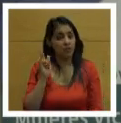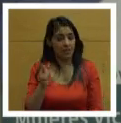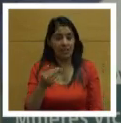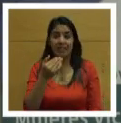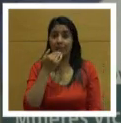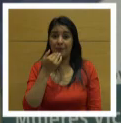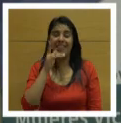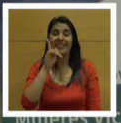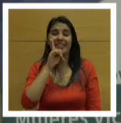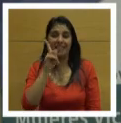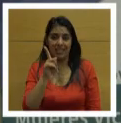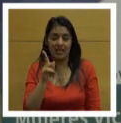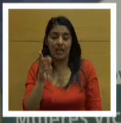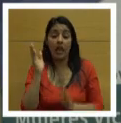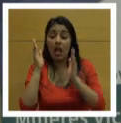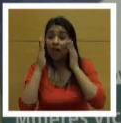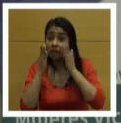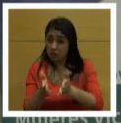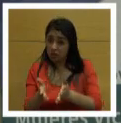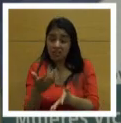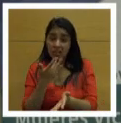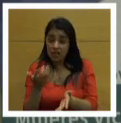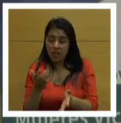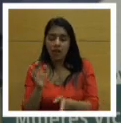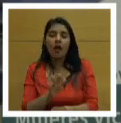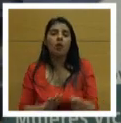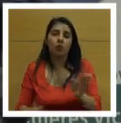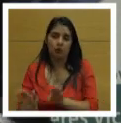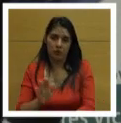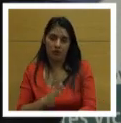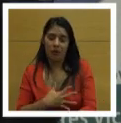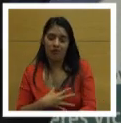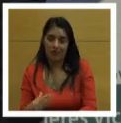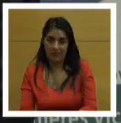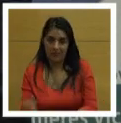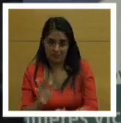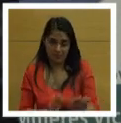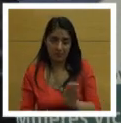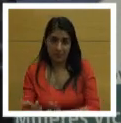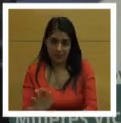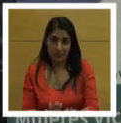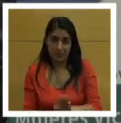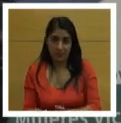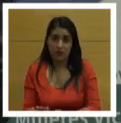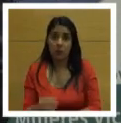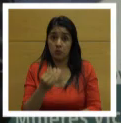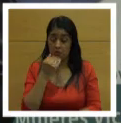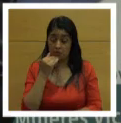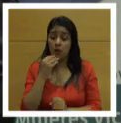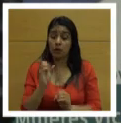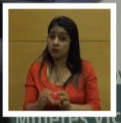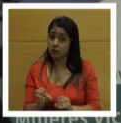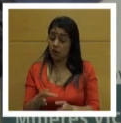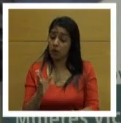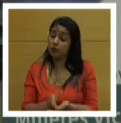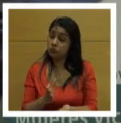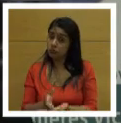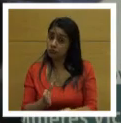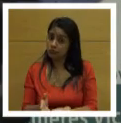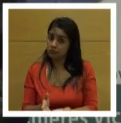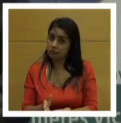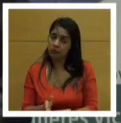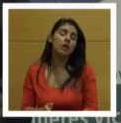Ella además debe dedicarse al cuidado de los hijos. En cuanto al rol de disciplina, los hijos también se